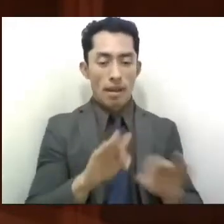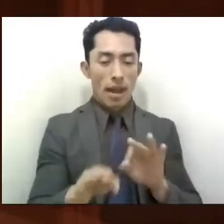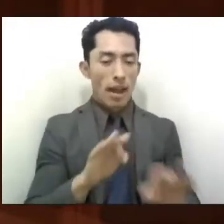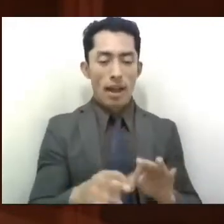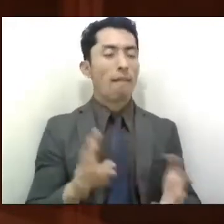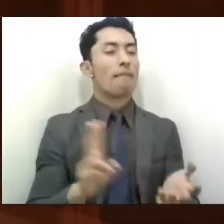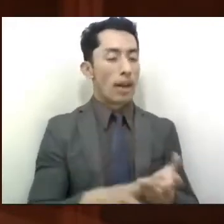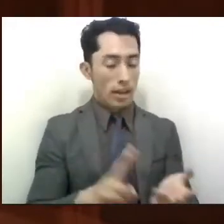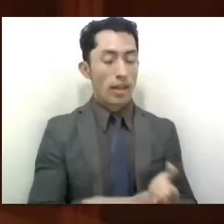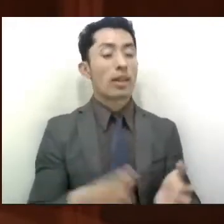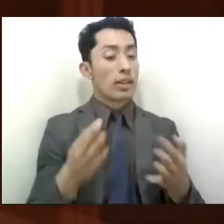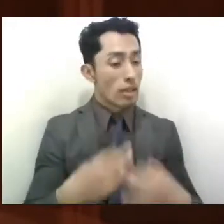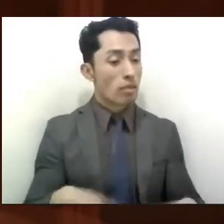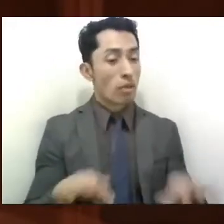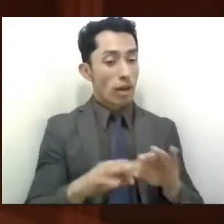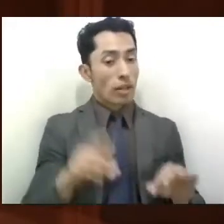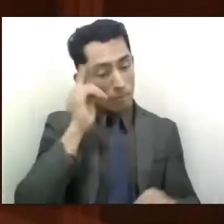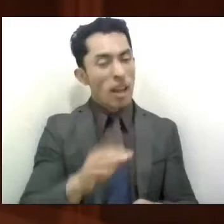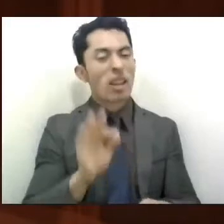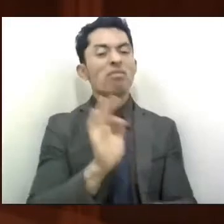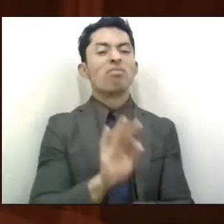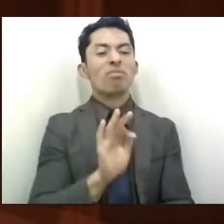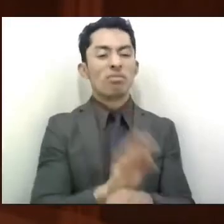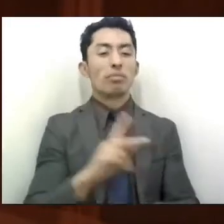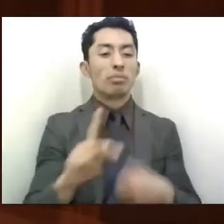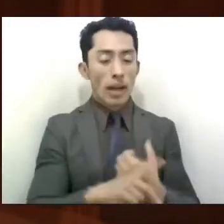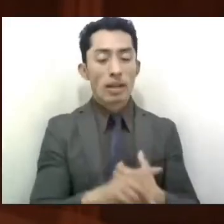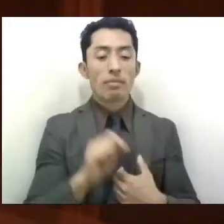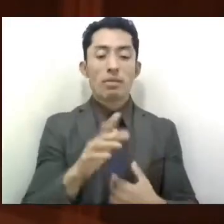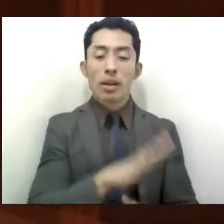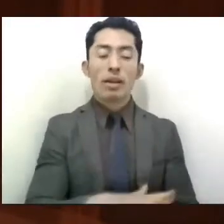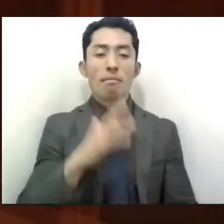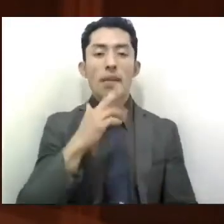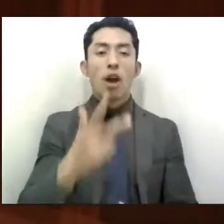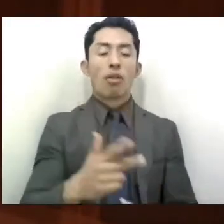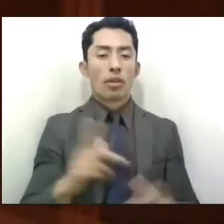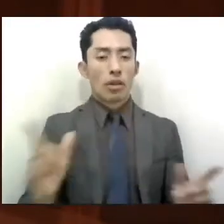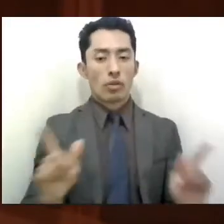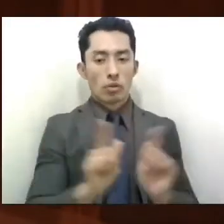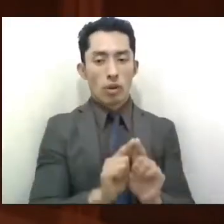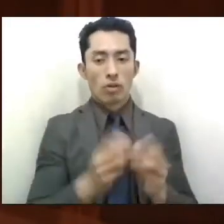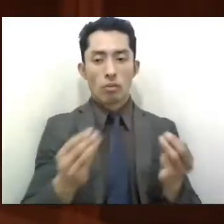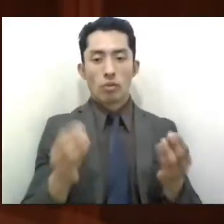construir un país y una sociedad mejor. Es cuanto. Muchas gracias.